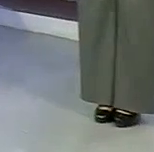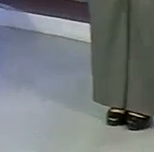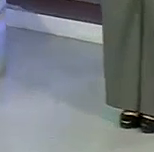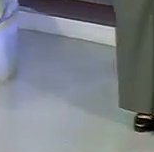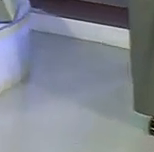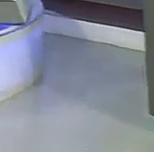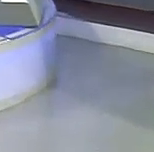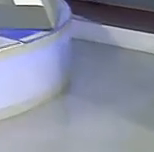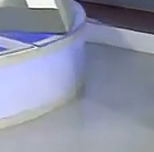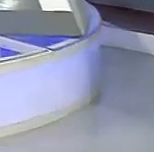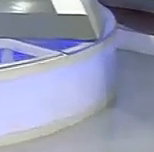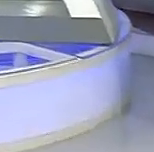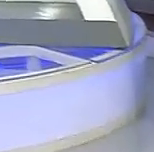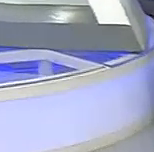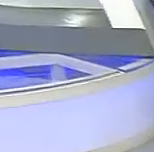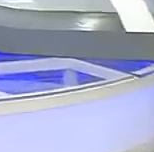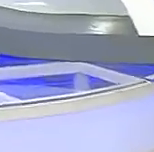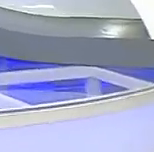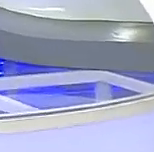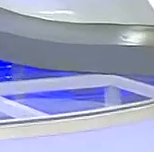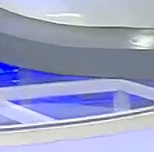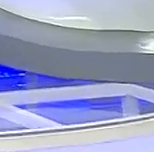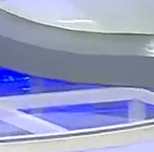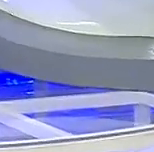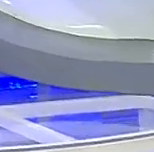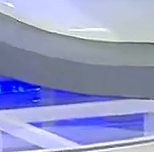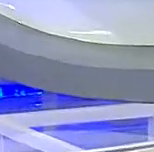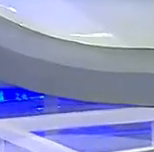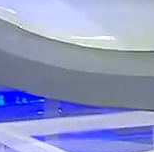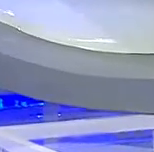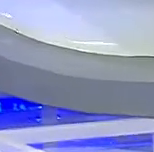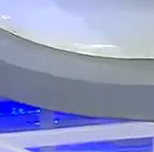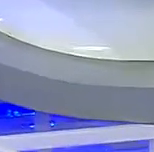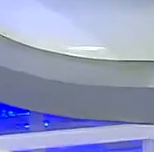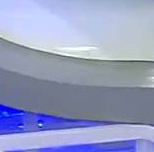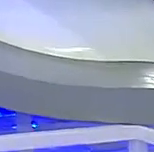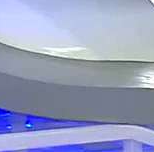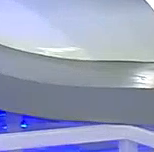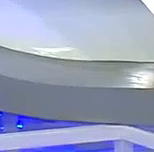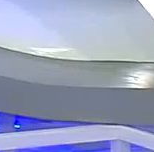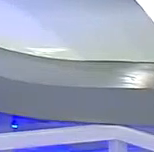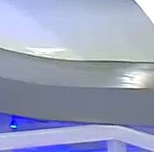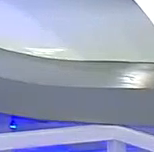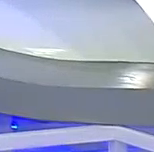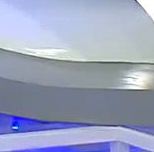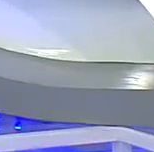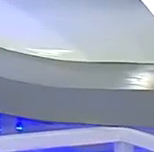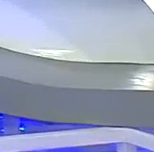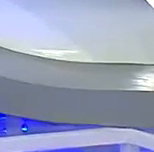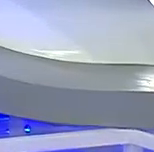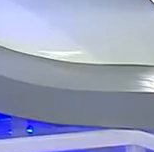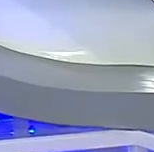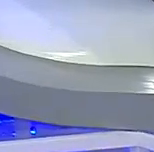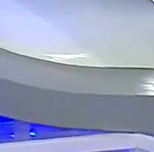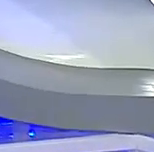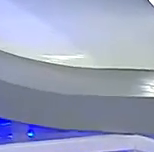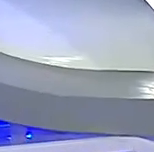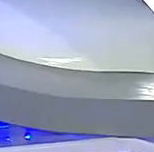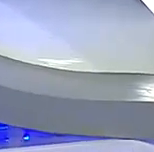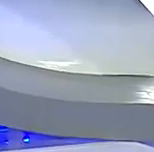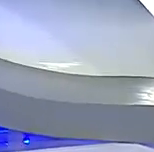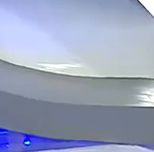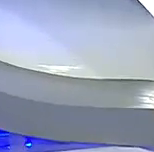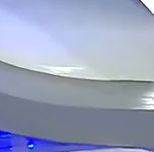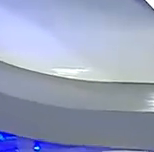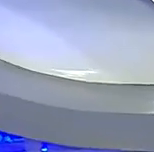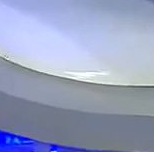Que por el día de San Valentín, las personas se apresuran a comprar un detalle que demuestre su amor. Las flores, como decimos, siguen siendo